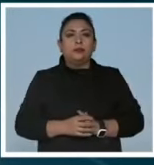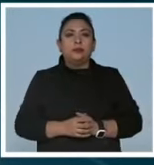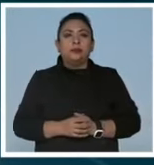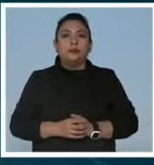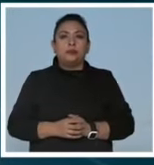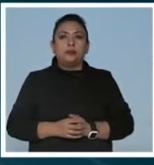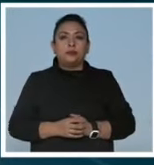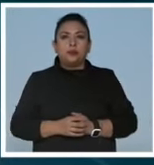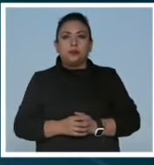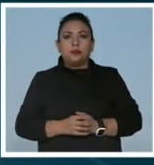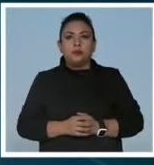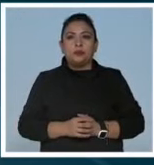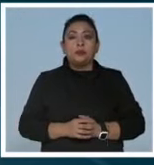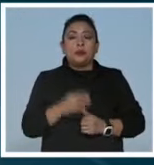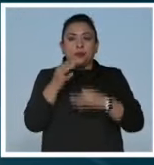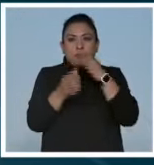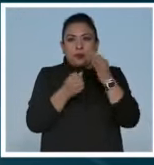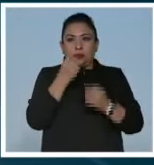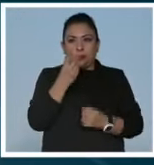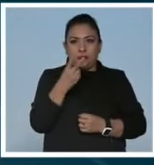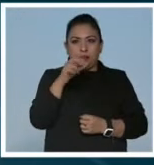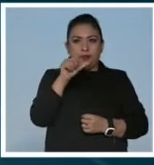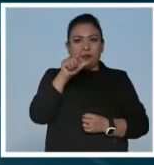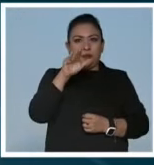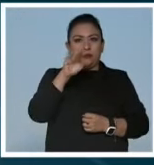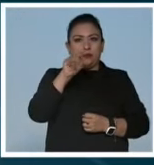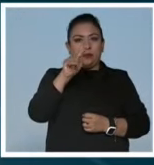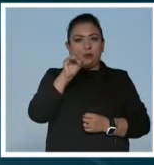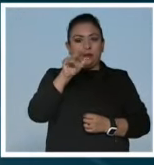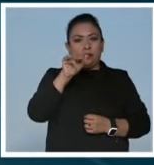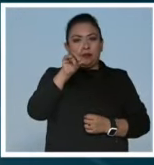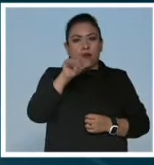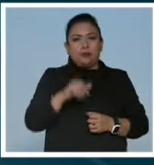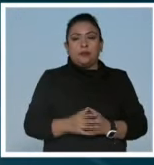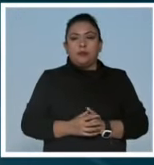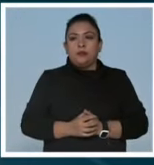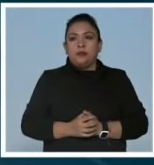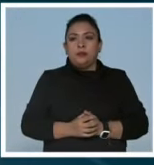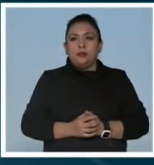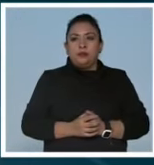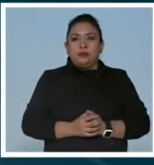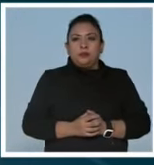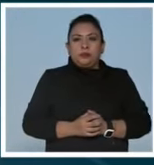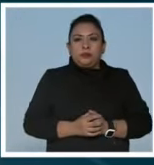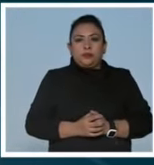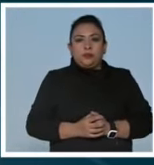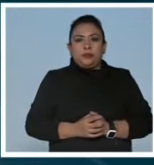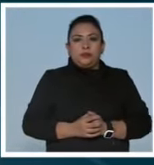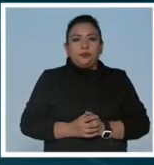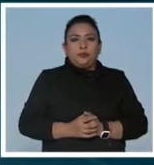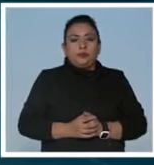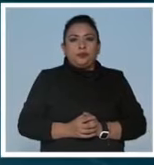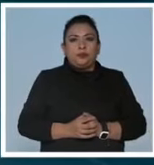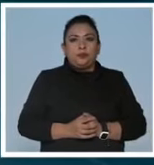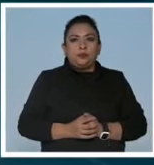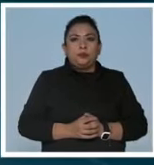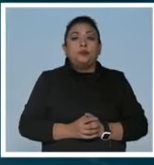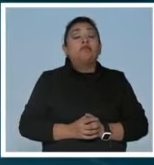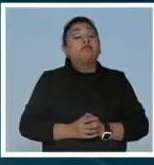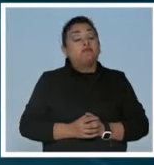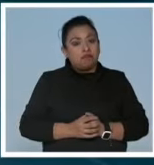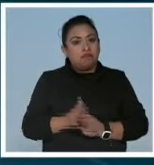Que los ojos de una niña. Noticias 22, Alberto Aranda. Con los horizontes que nos abre el conocimiento.